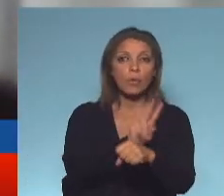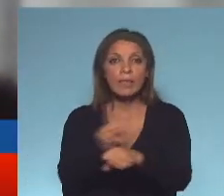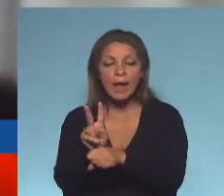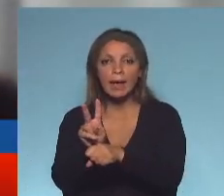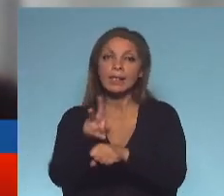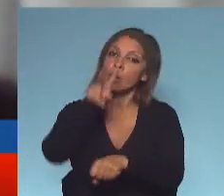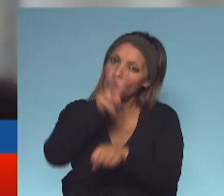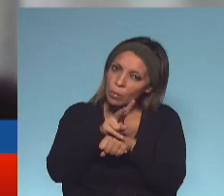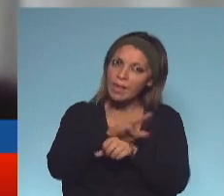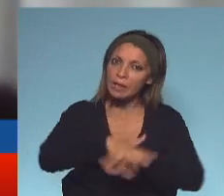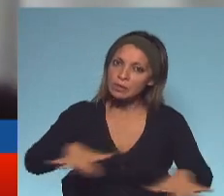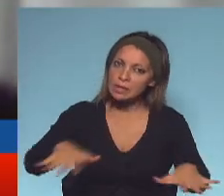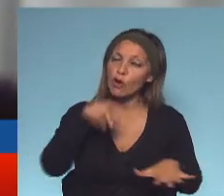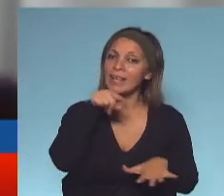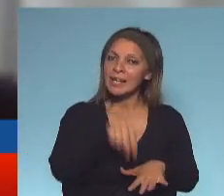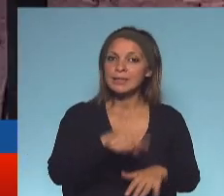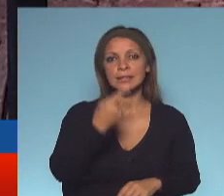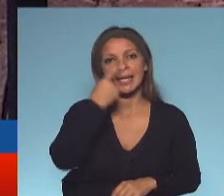niños sobre todo es un interés